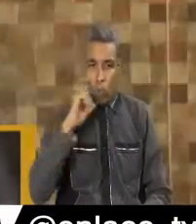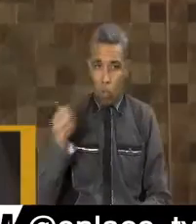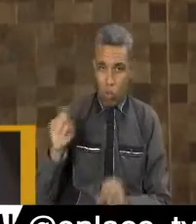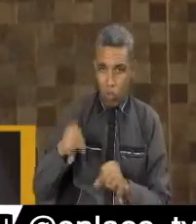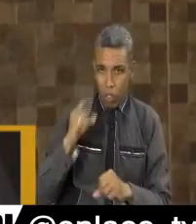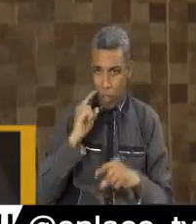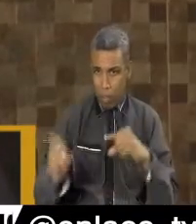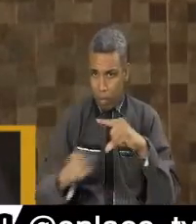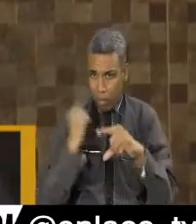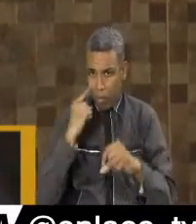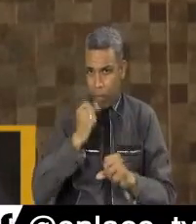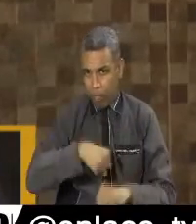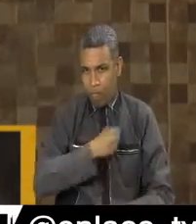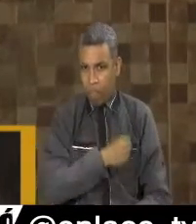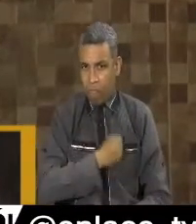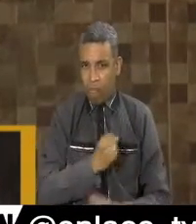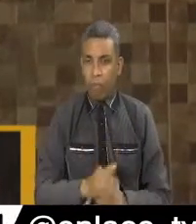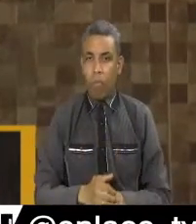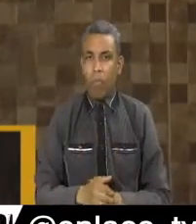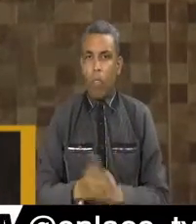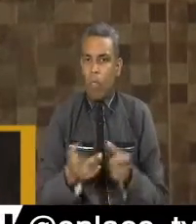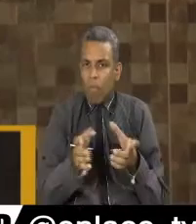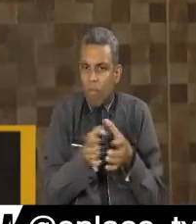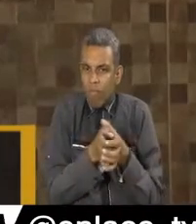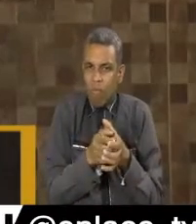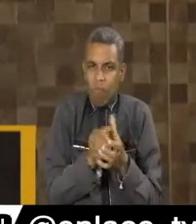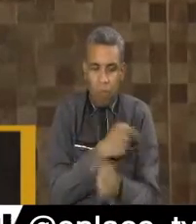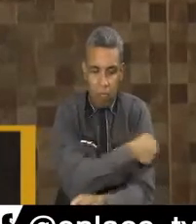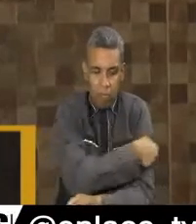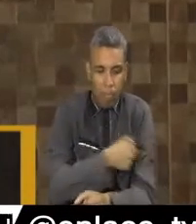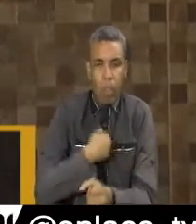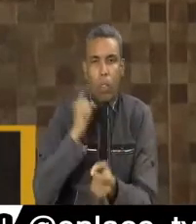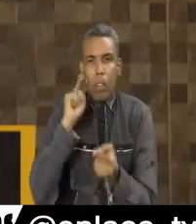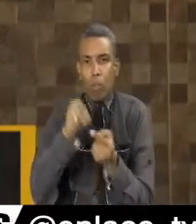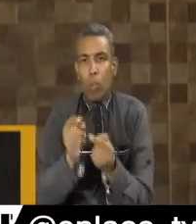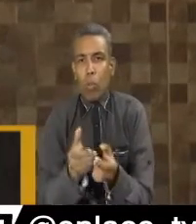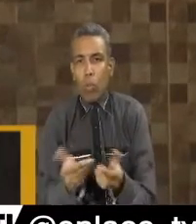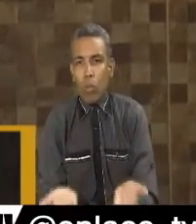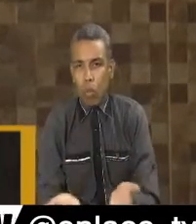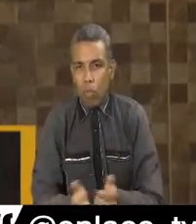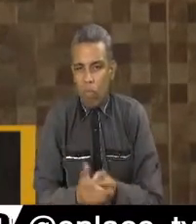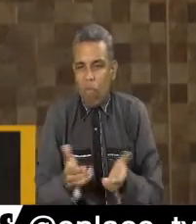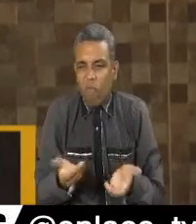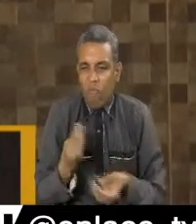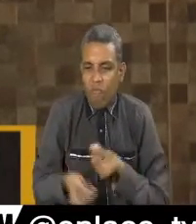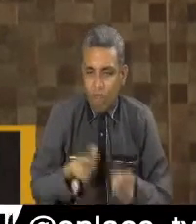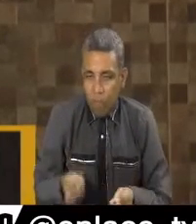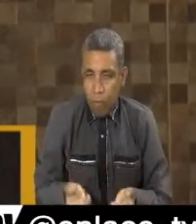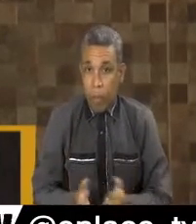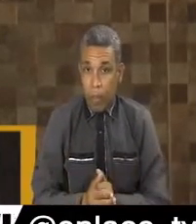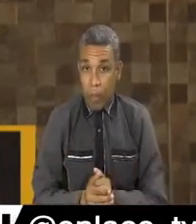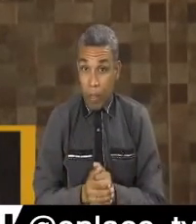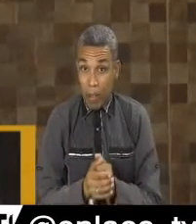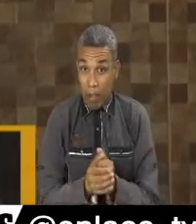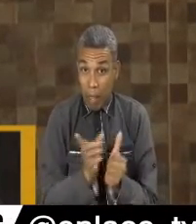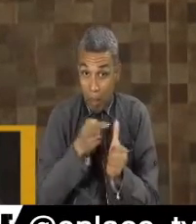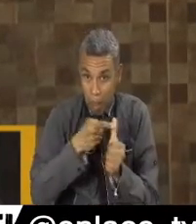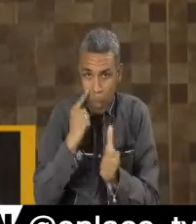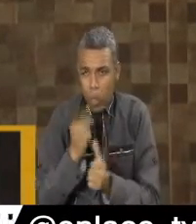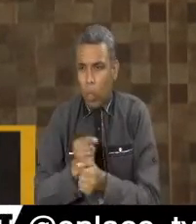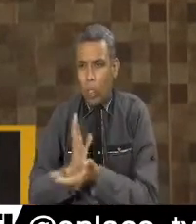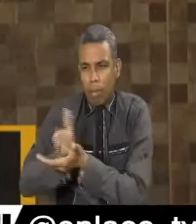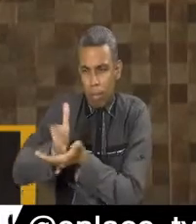bja@gmail.com. Nosotros tenemos un objetivo primordial, y es comenzar a realizar un proceso de concientización y de cultura ciudadana en